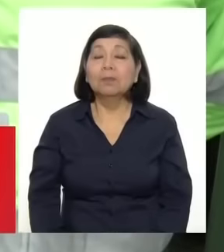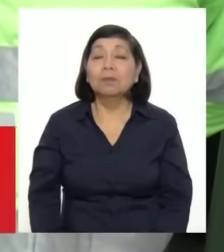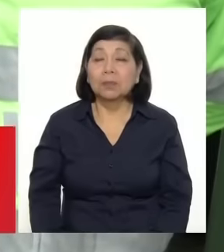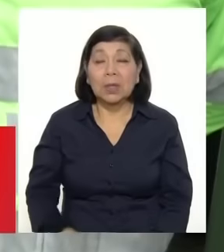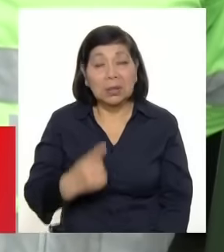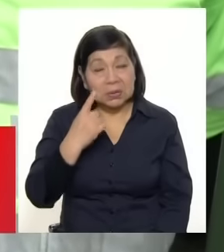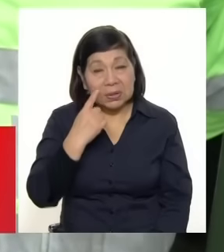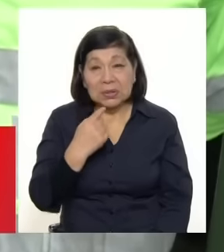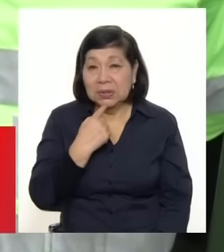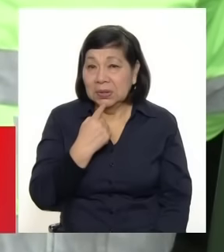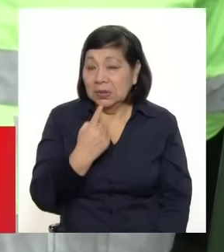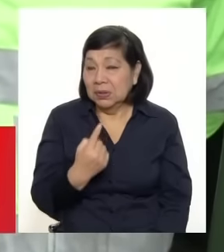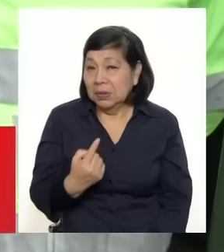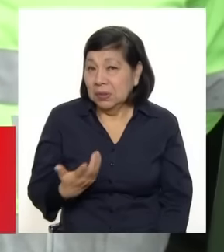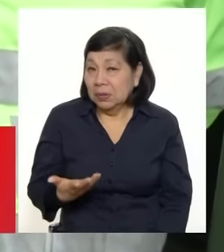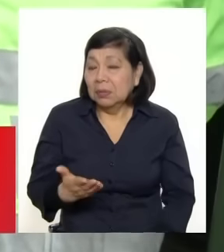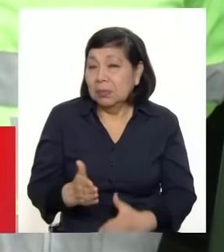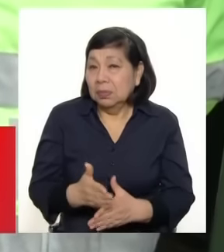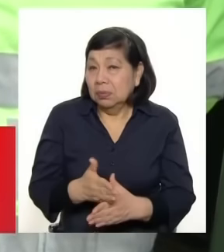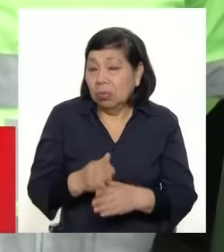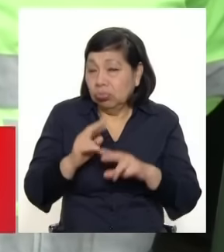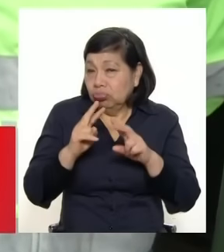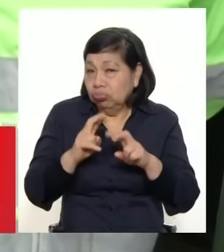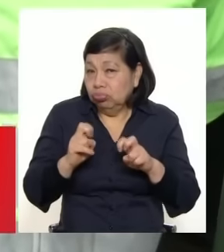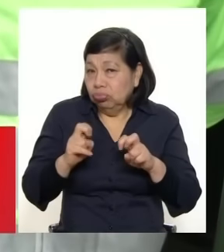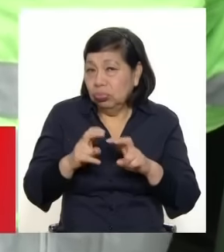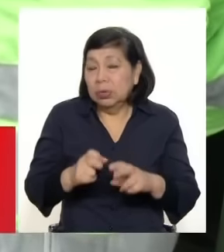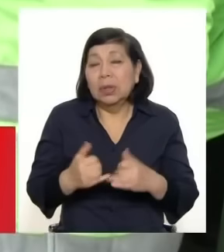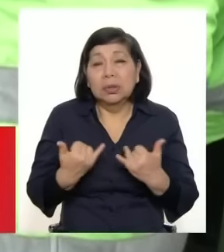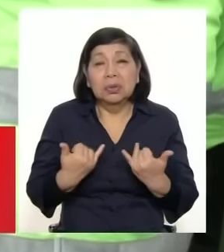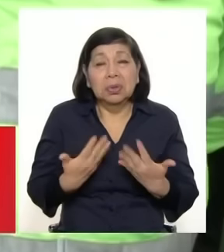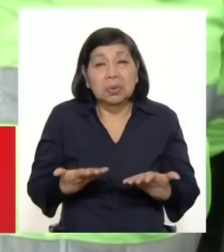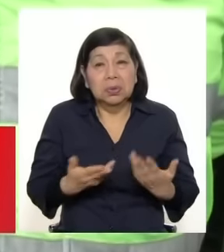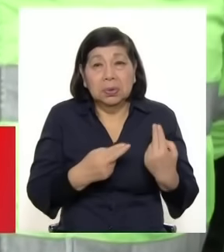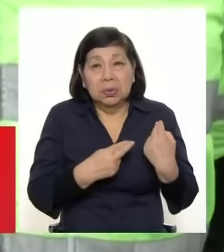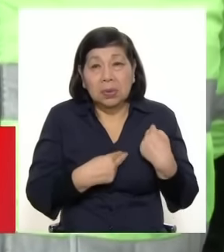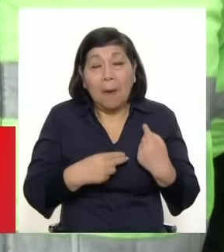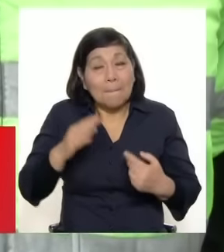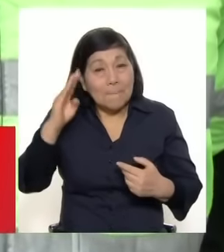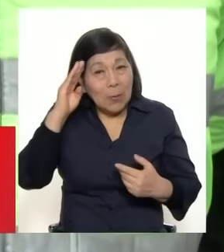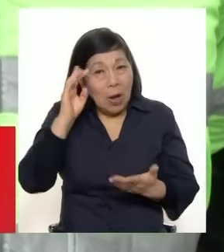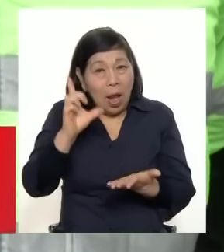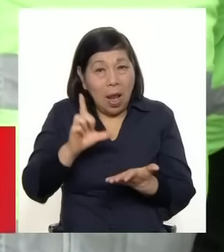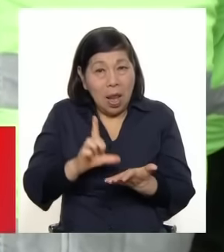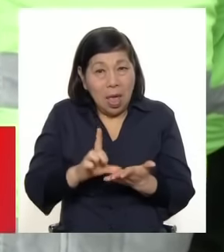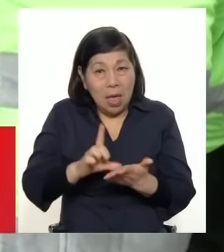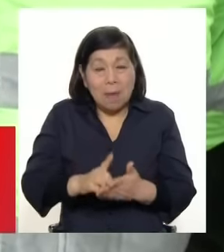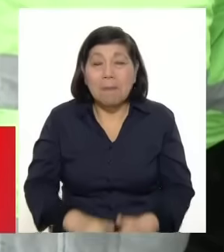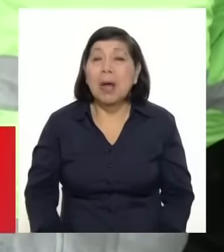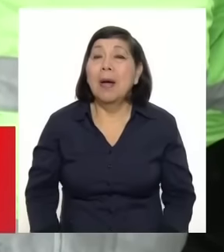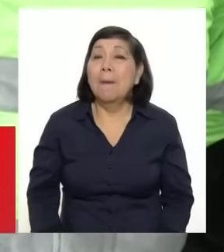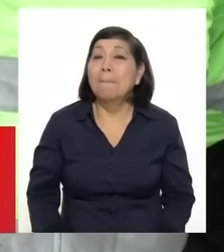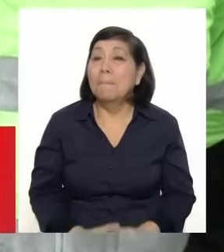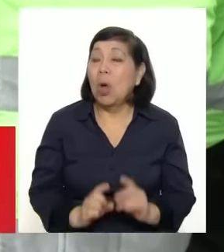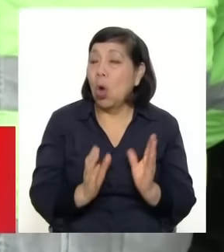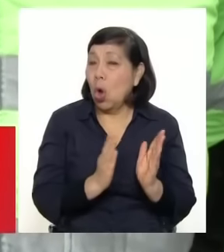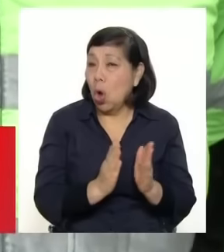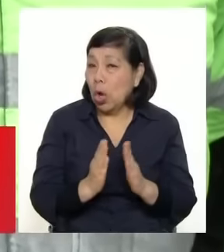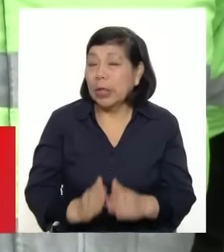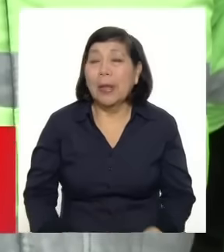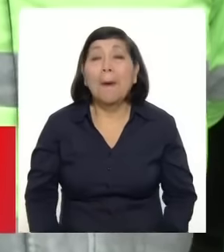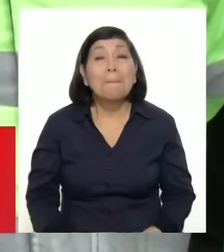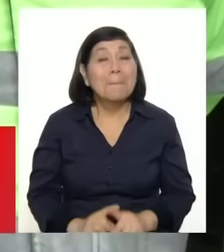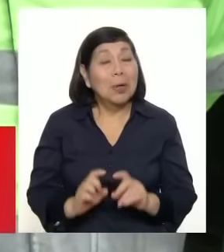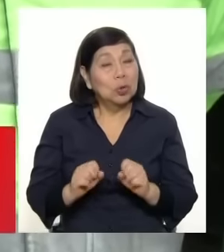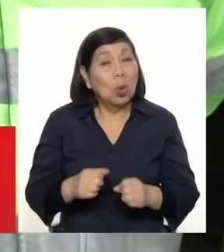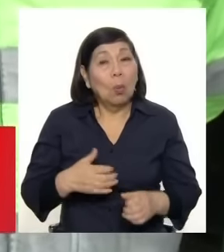Mire, yo le puedo dar cuenta, obviamente es parte de la investigación criminal, yo estoy a cargo de la región policial Lima de lo que es prevención y el orden público,